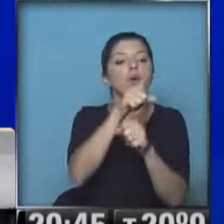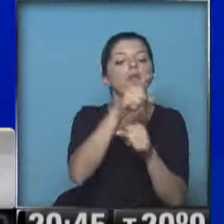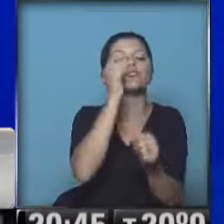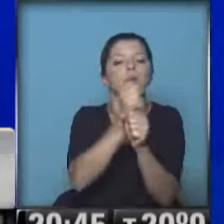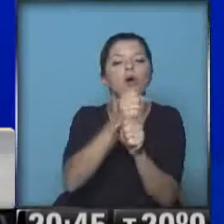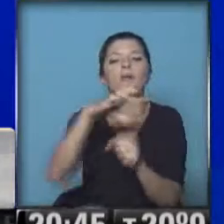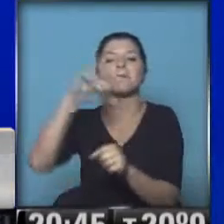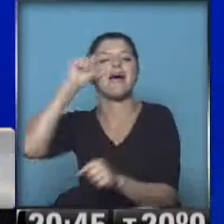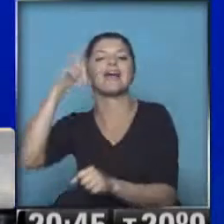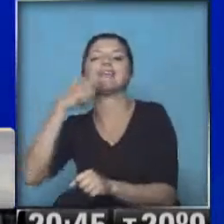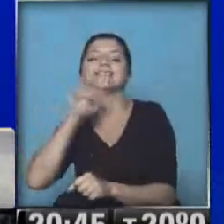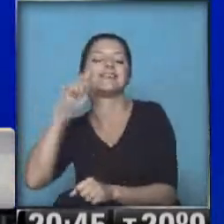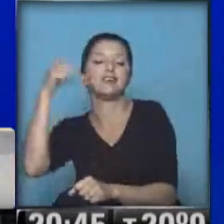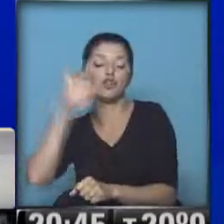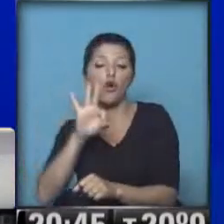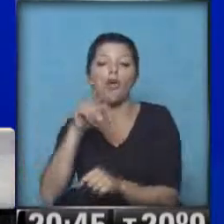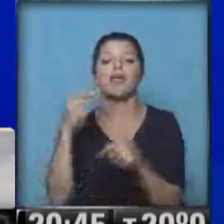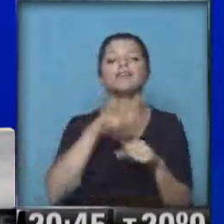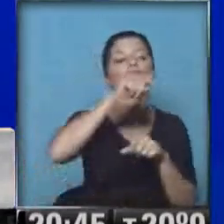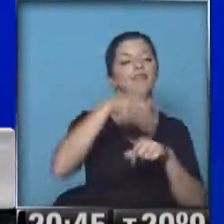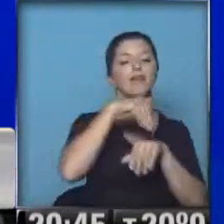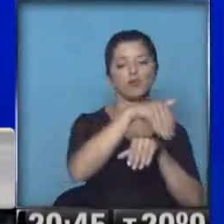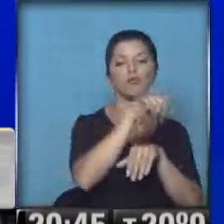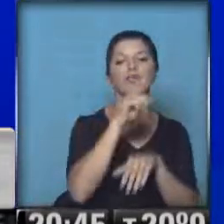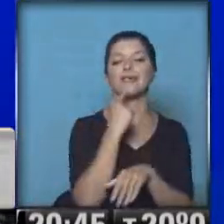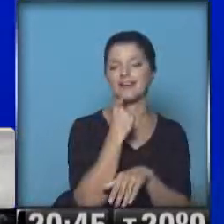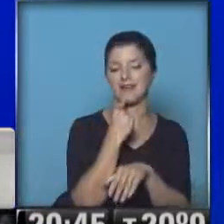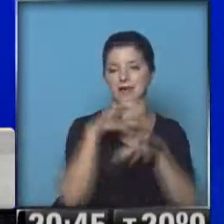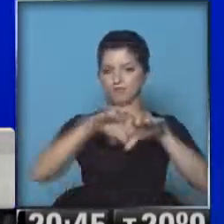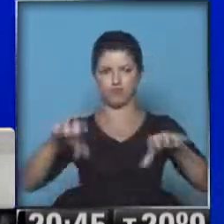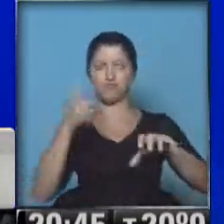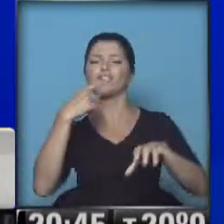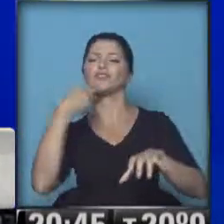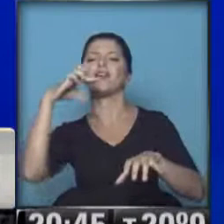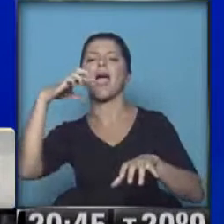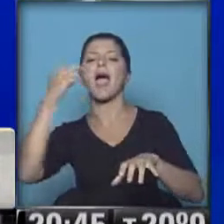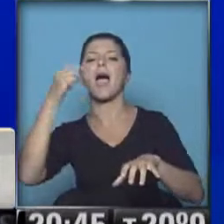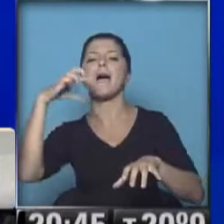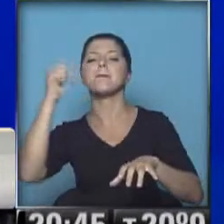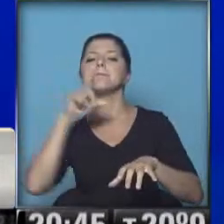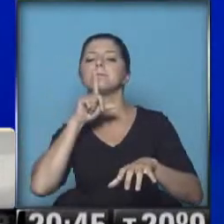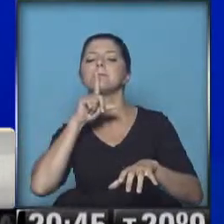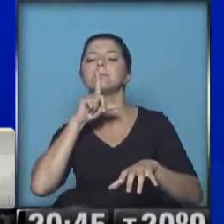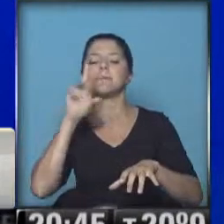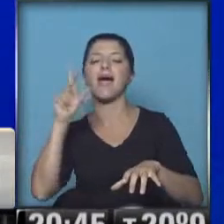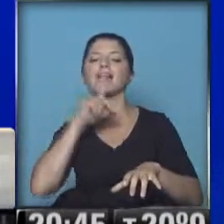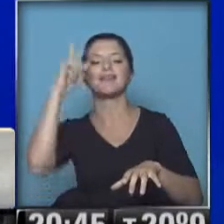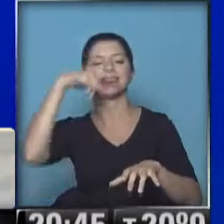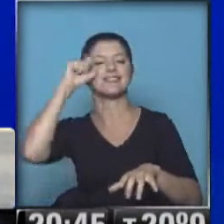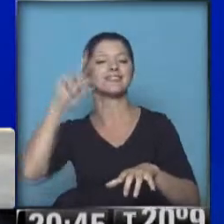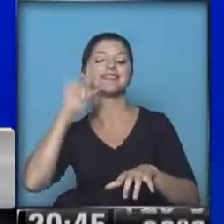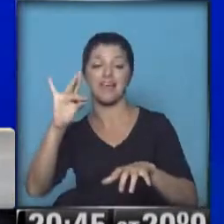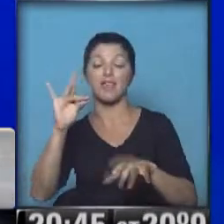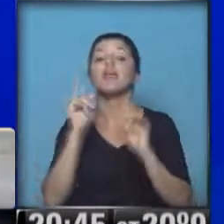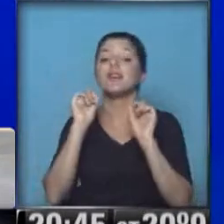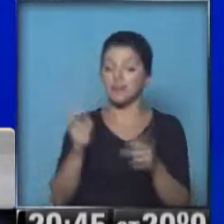palestinos para que no viajen en los mismos que los israelíes, por eso se habla tanto de apartheid. En el medio está la declaración de Suecia de reconocer